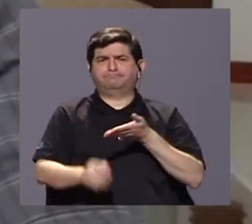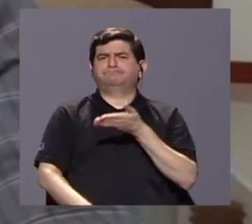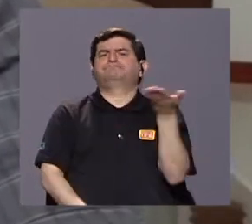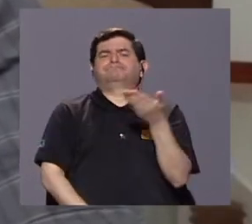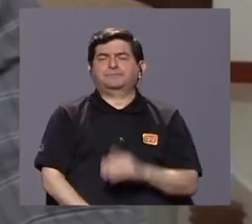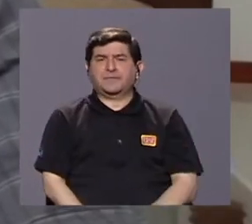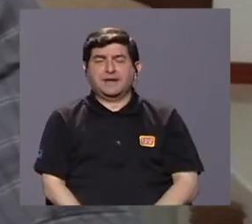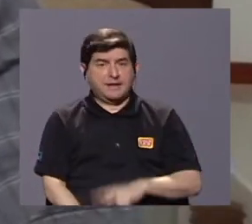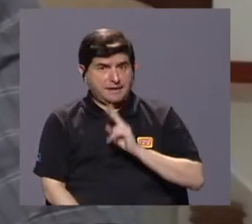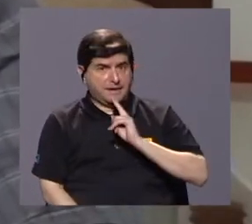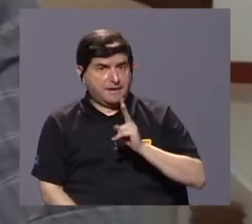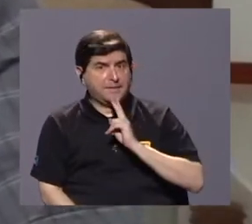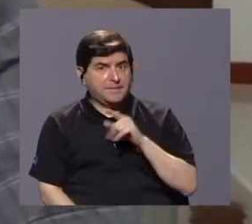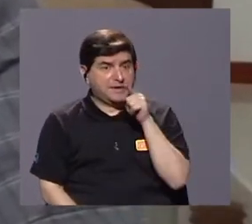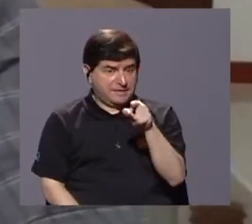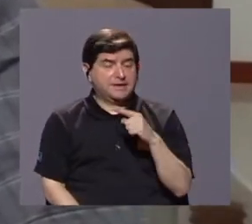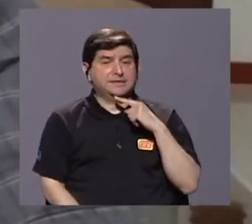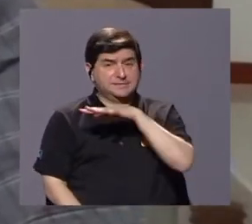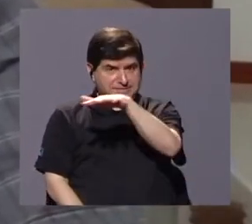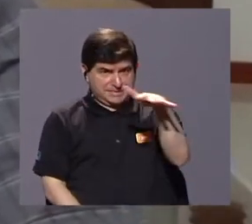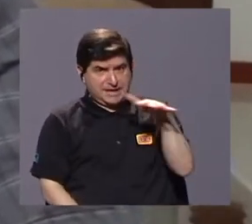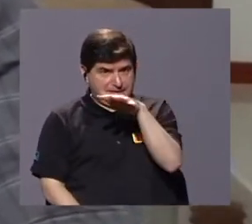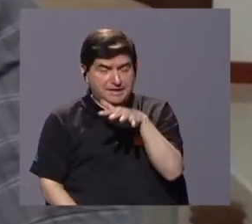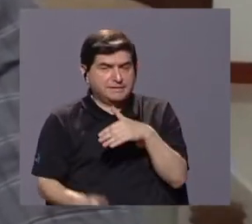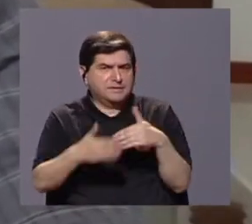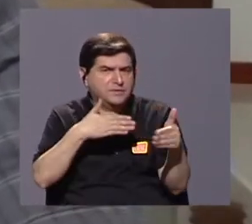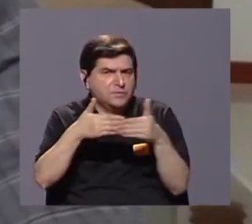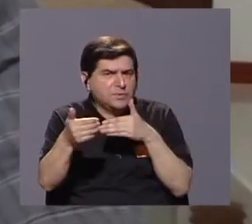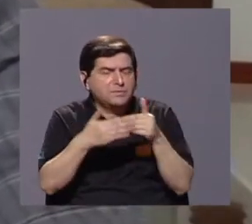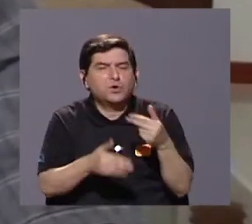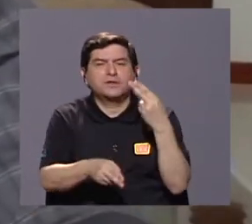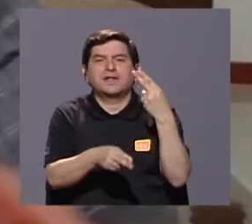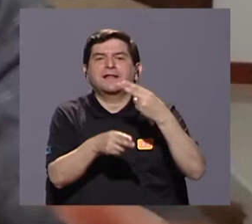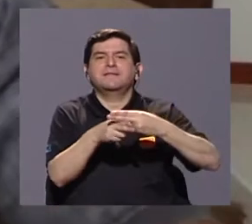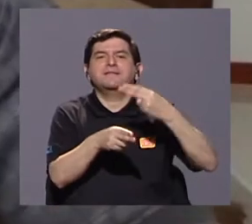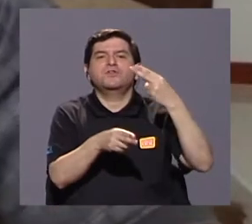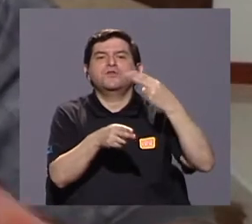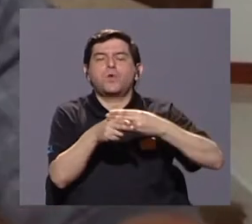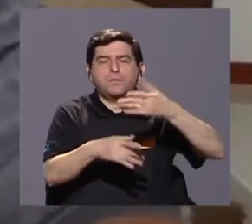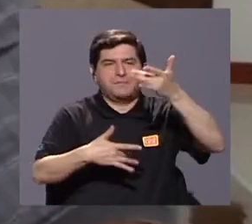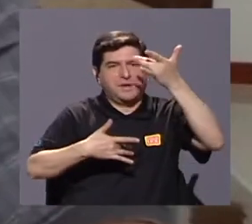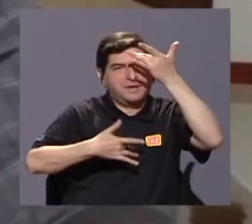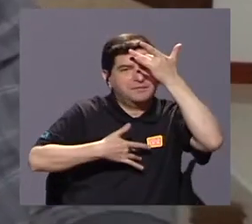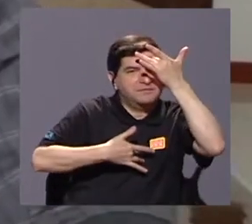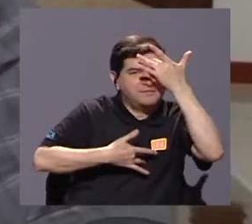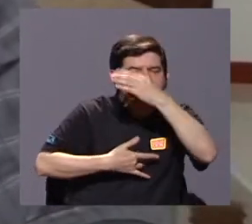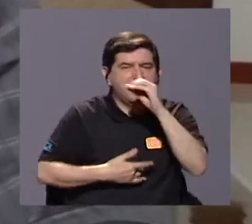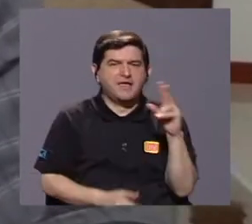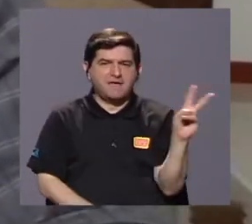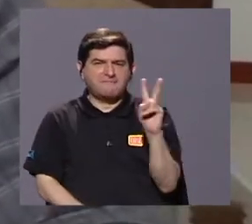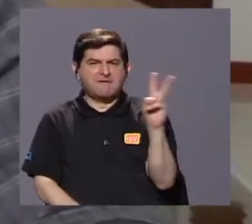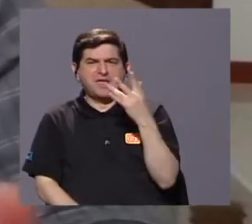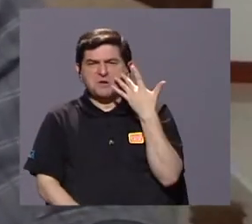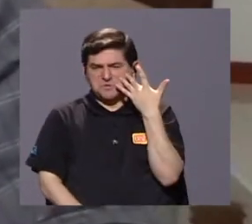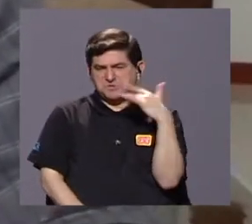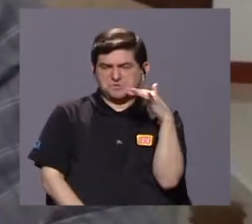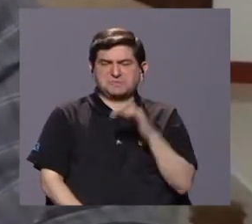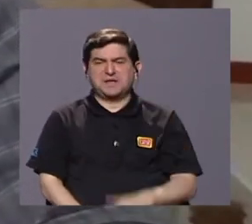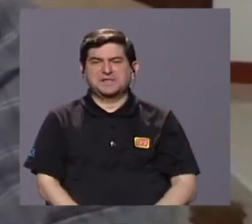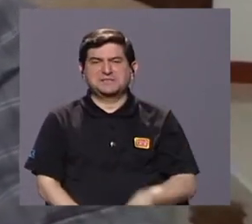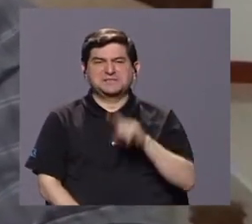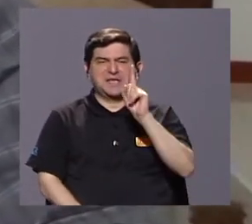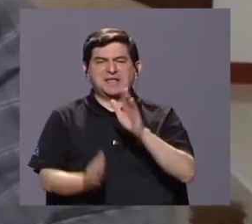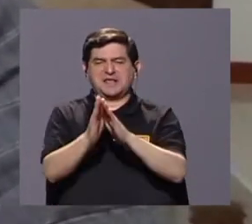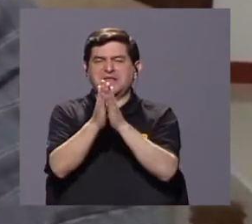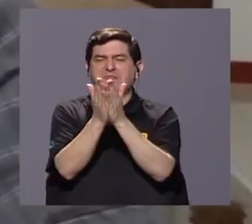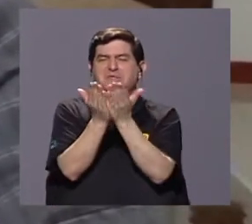de que definitivamente es una realidad, a pesar de que el nombre tanto de la enfermedad como del virus pareciera sacado de un